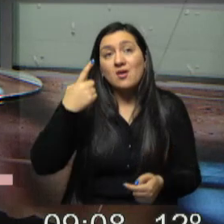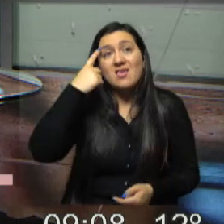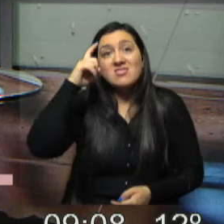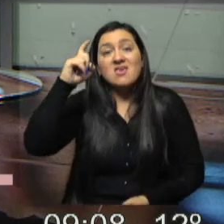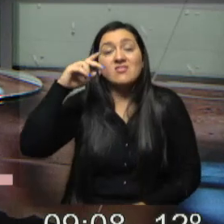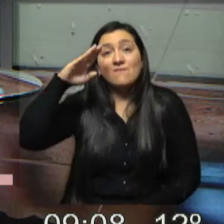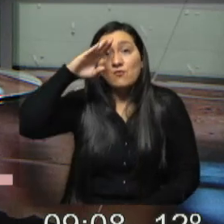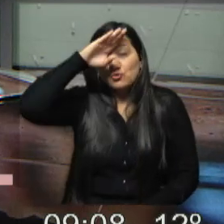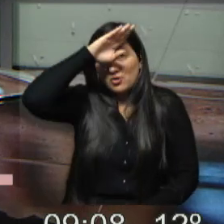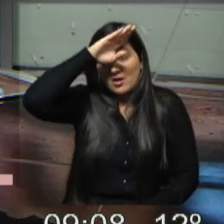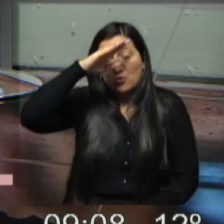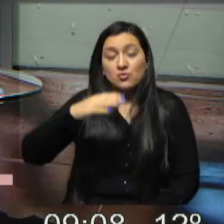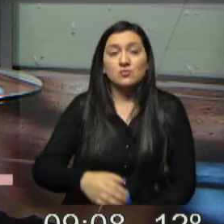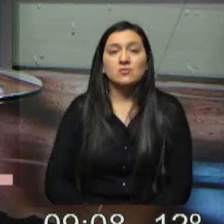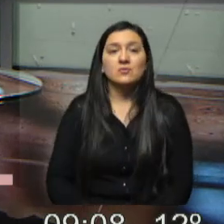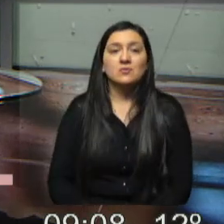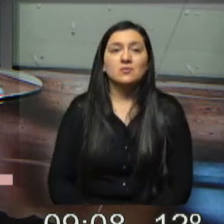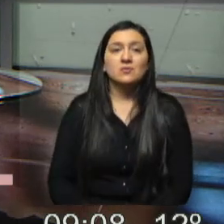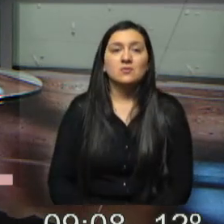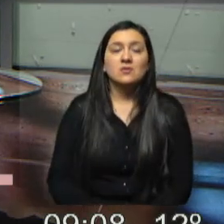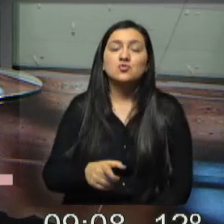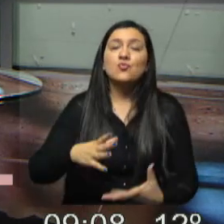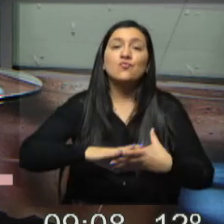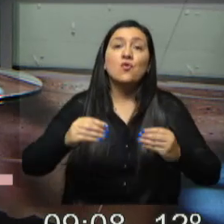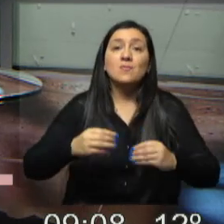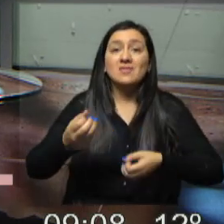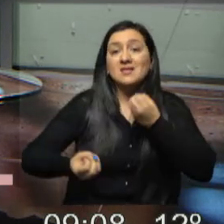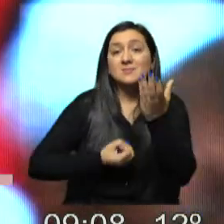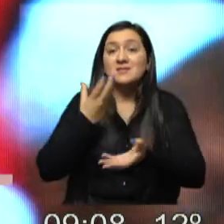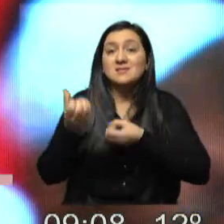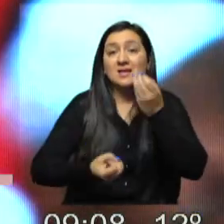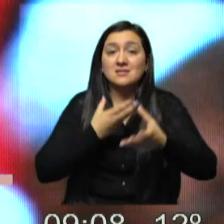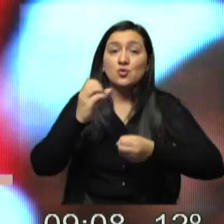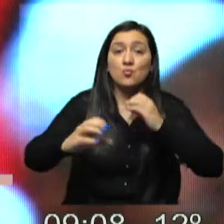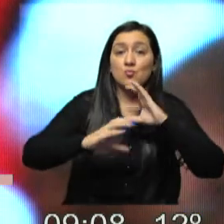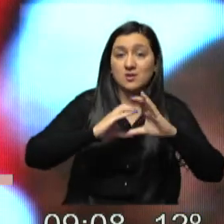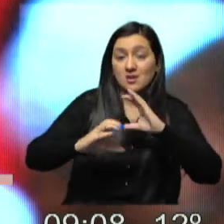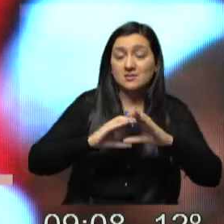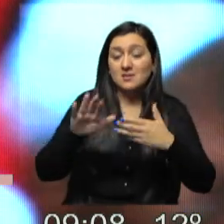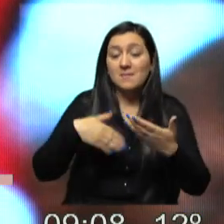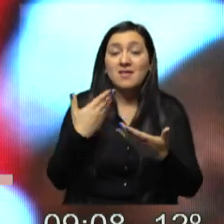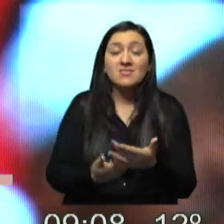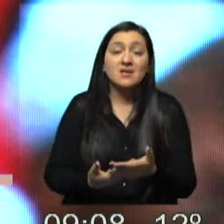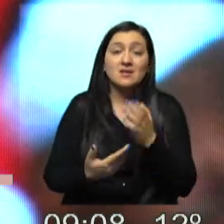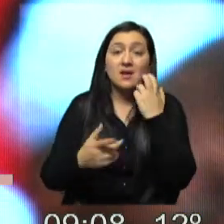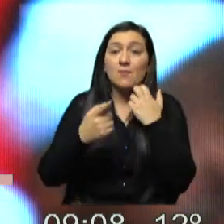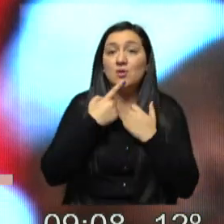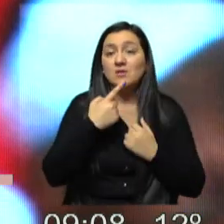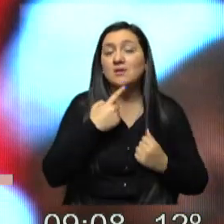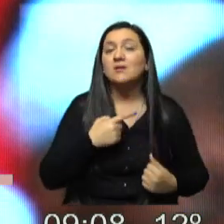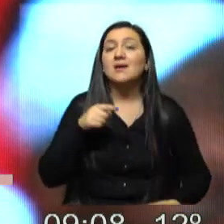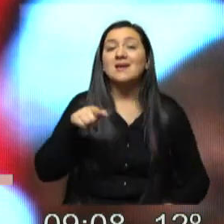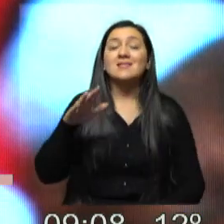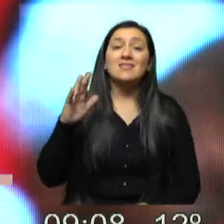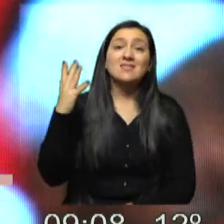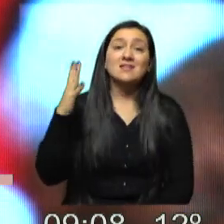este tipo de ultraderechas tienen a nivel global en su manera de expresarse y de comunicarse, de plantear la lógica de la política. Estas derechas